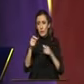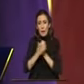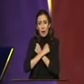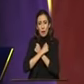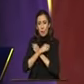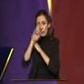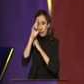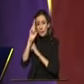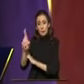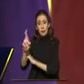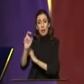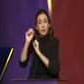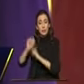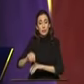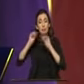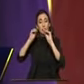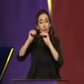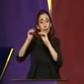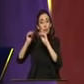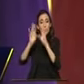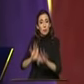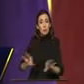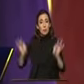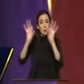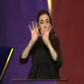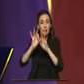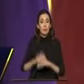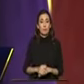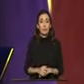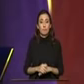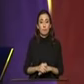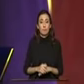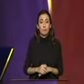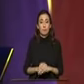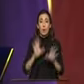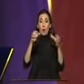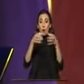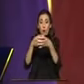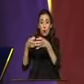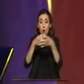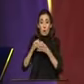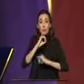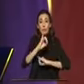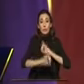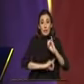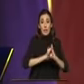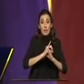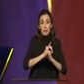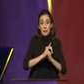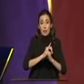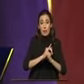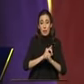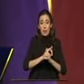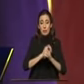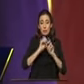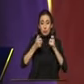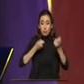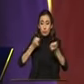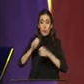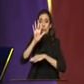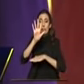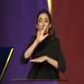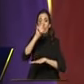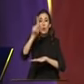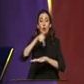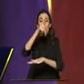patria. Esa es la enseñanza fundamental. Creamos una Comisión Internacional de Lucha contra la Corrupción, integrada por 5